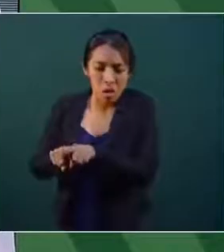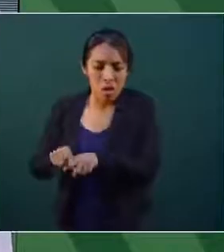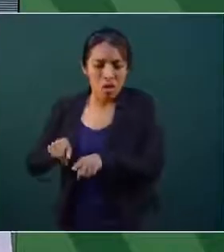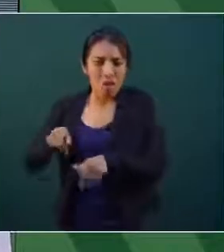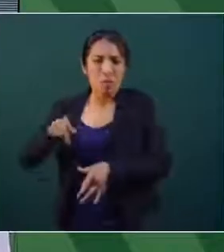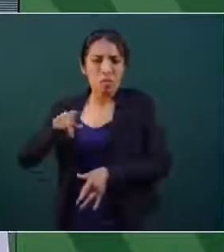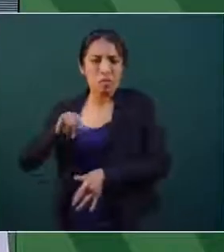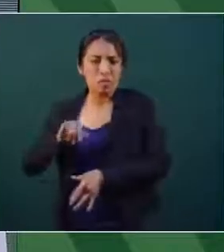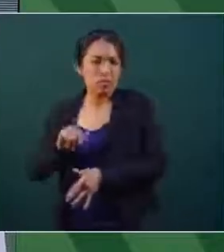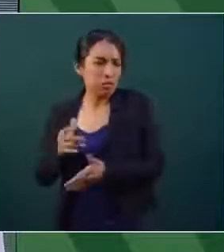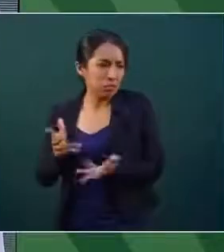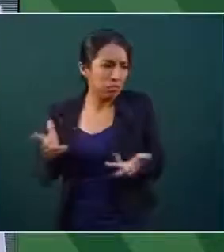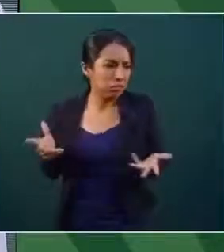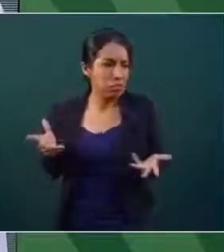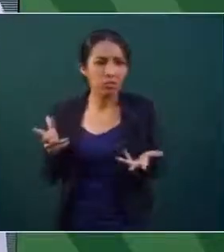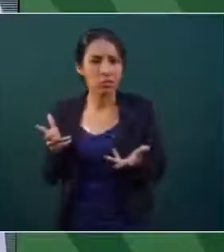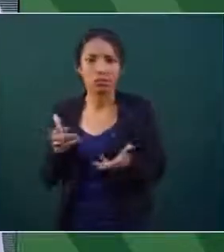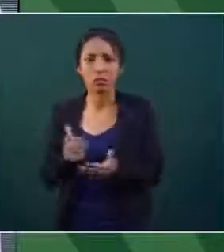de